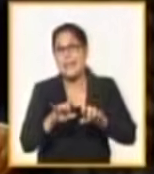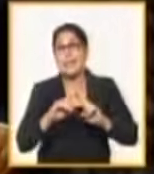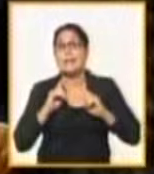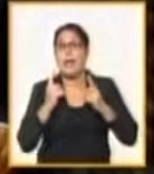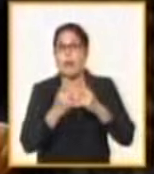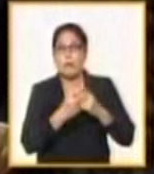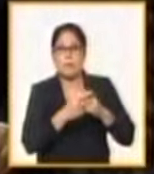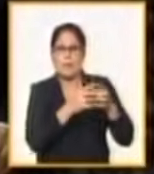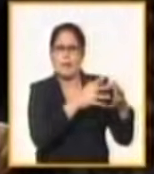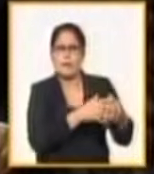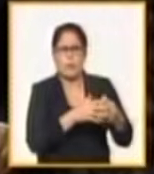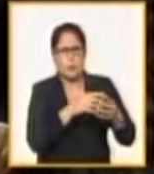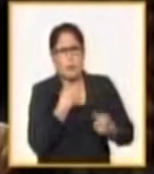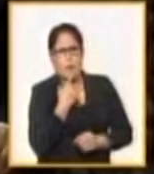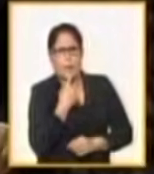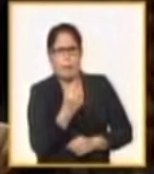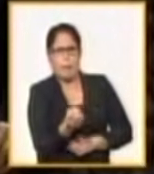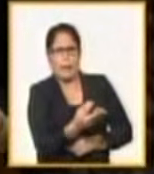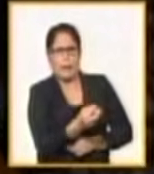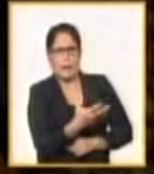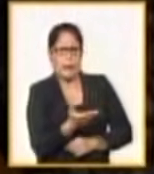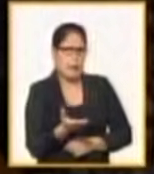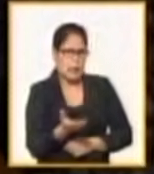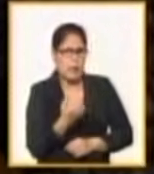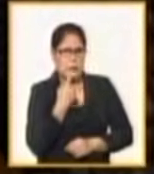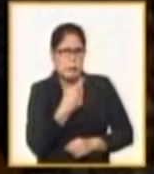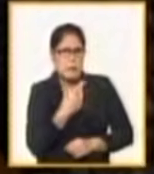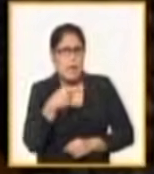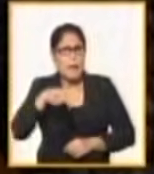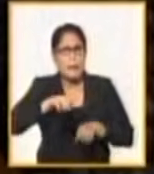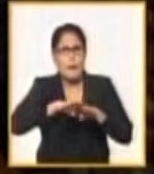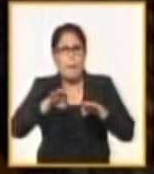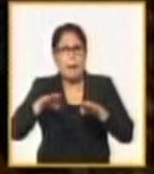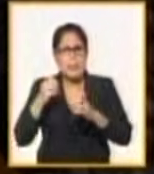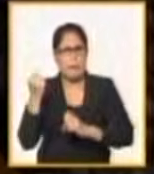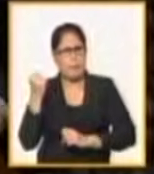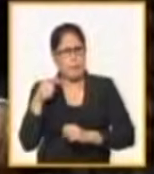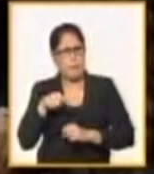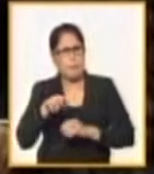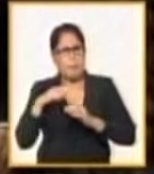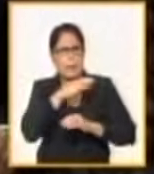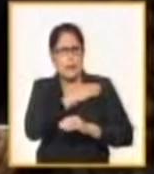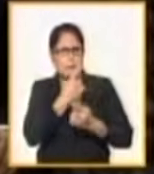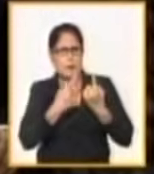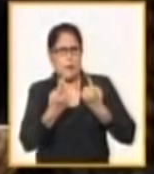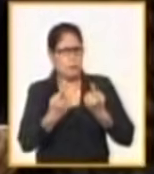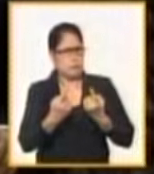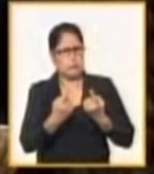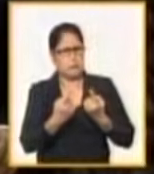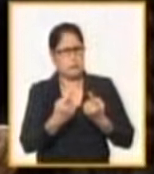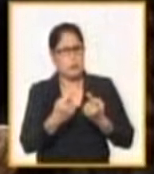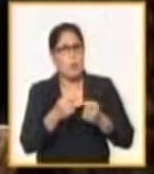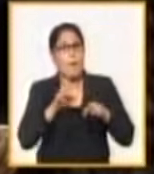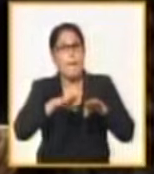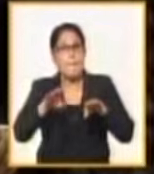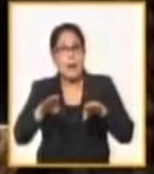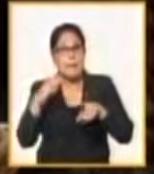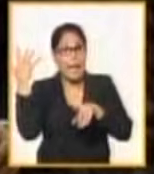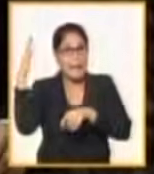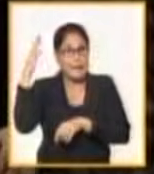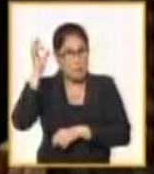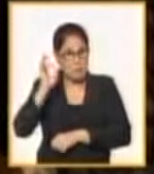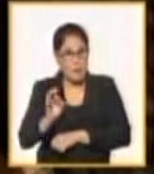miente deliberadamente cuando afirma lo contrario. La única base extranjera